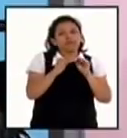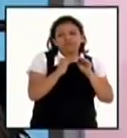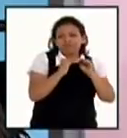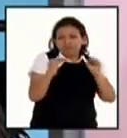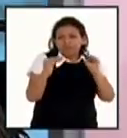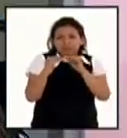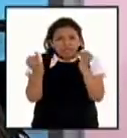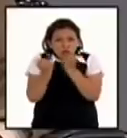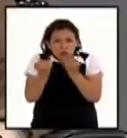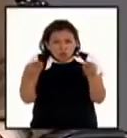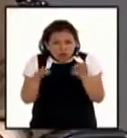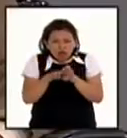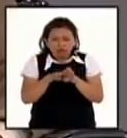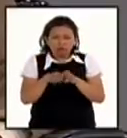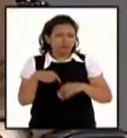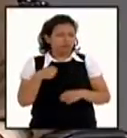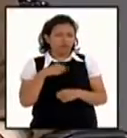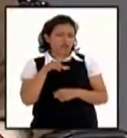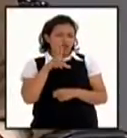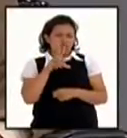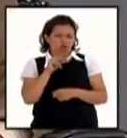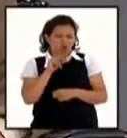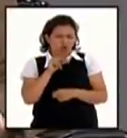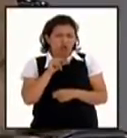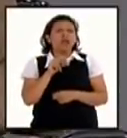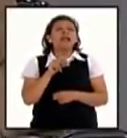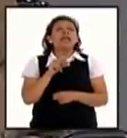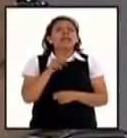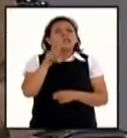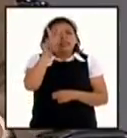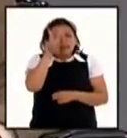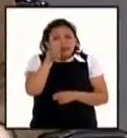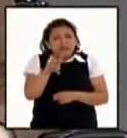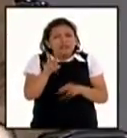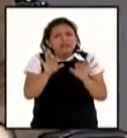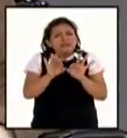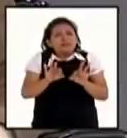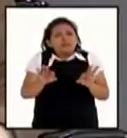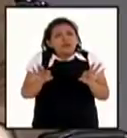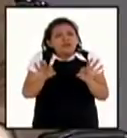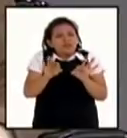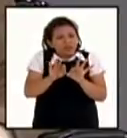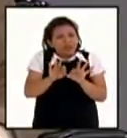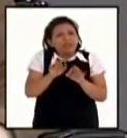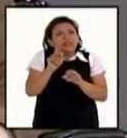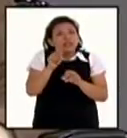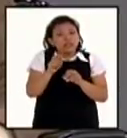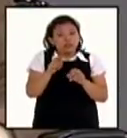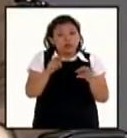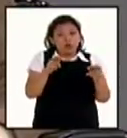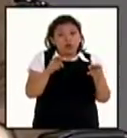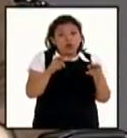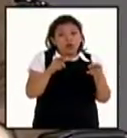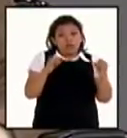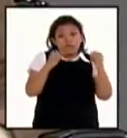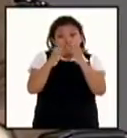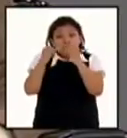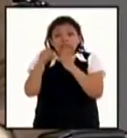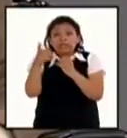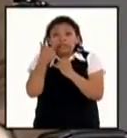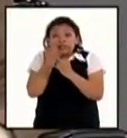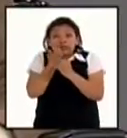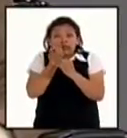así? No necesariamente. En realidad, lo excepcional son las iglesias buscando hegemonía. El